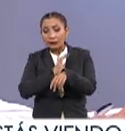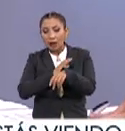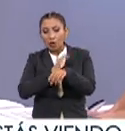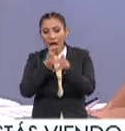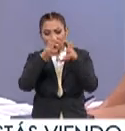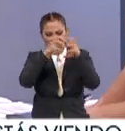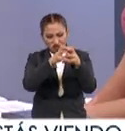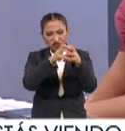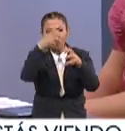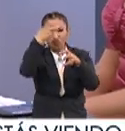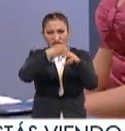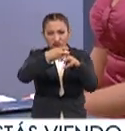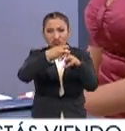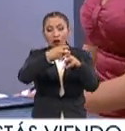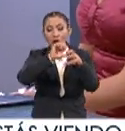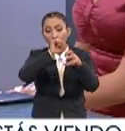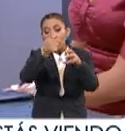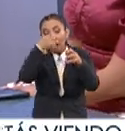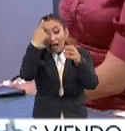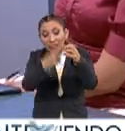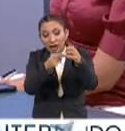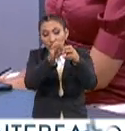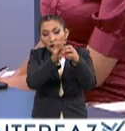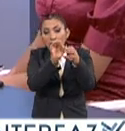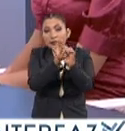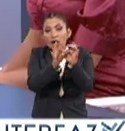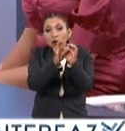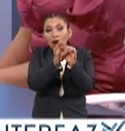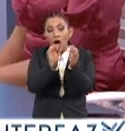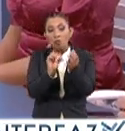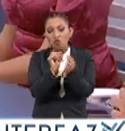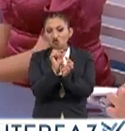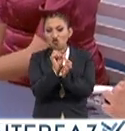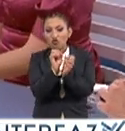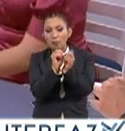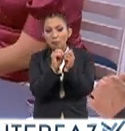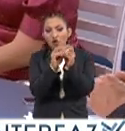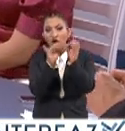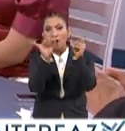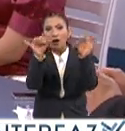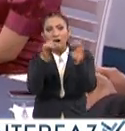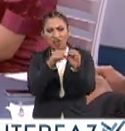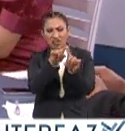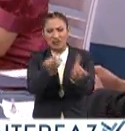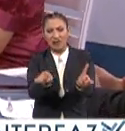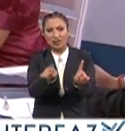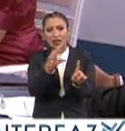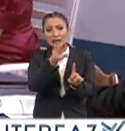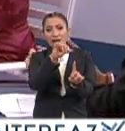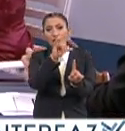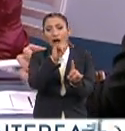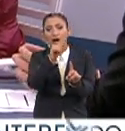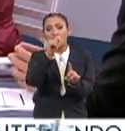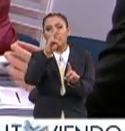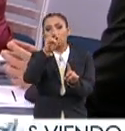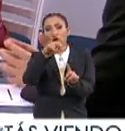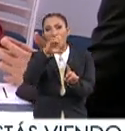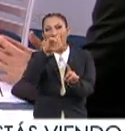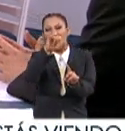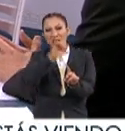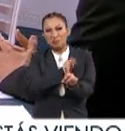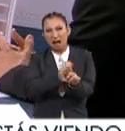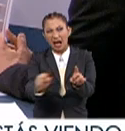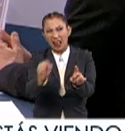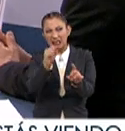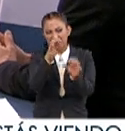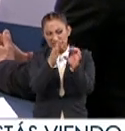la masa del tumor, pero hay otras células que constituyen la semilla de donde sale esa masa del tumor. Claro. Les llaman células troncales malignas